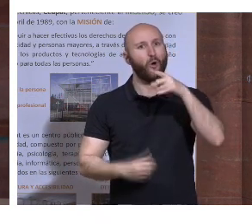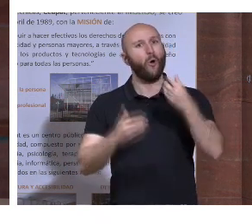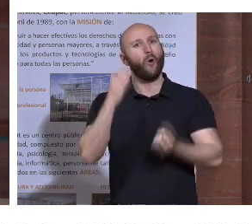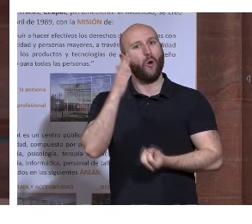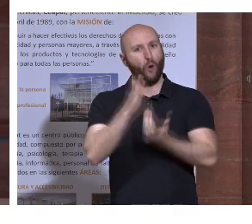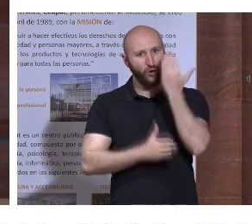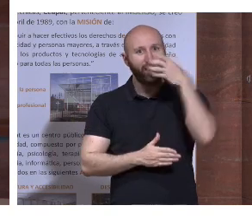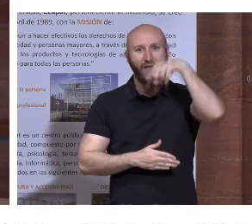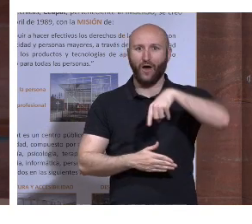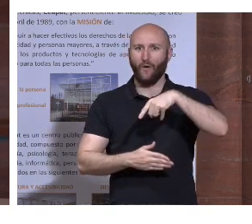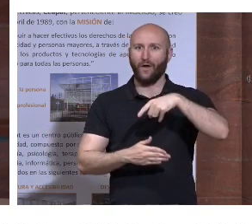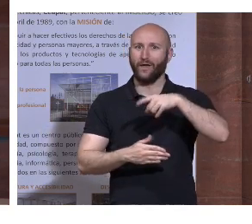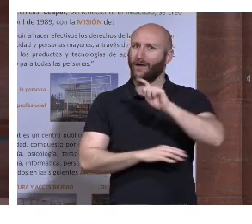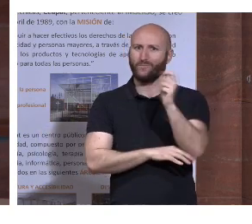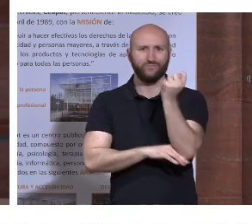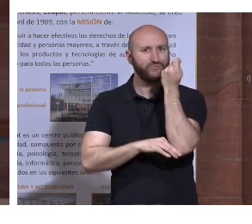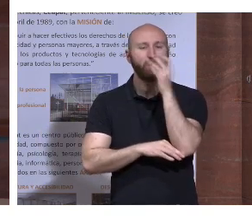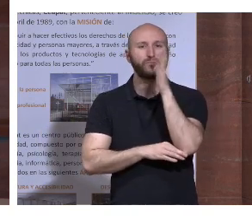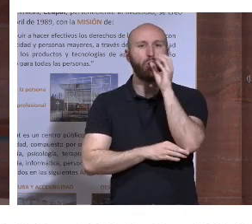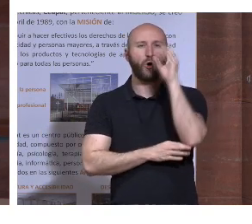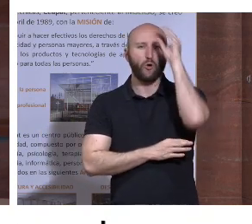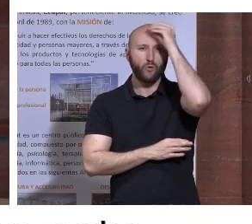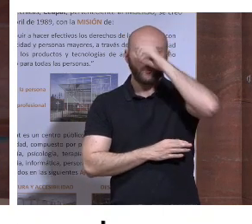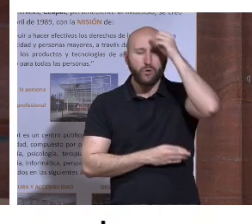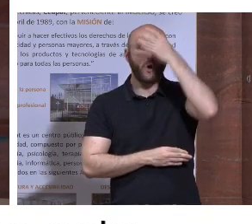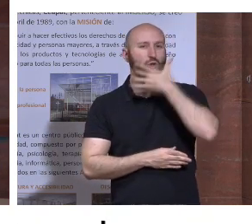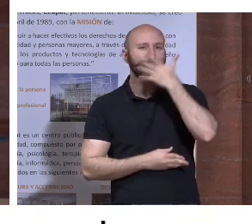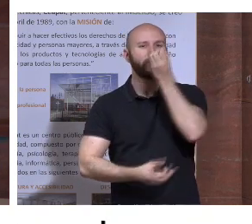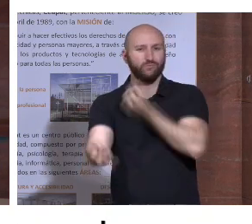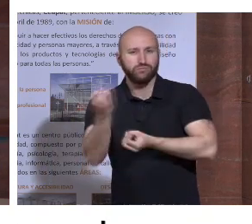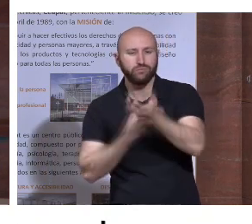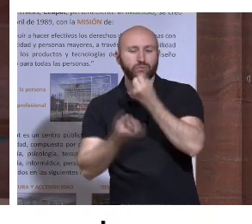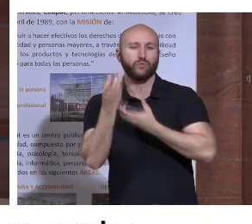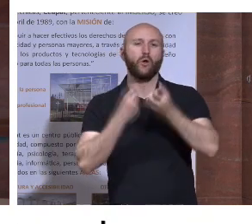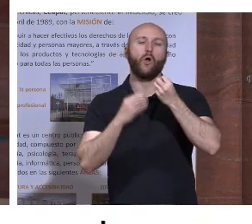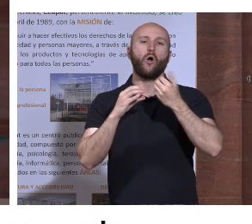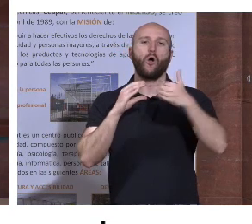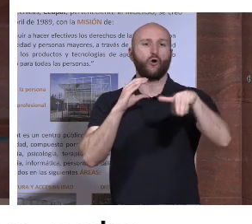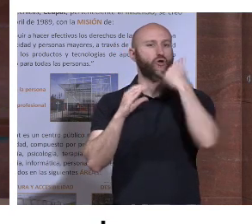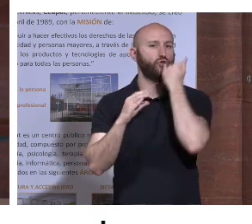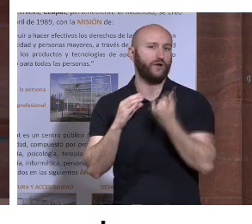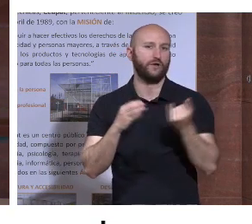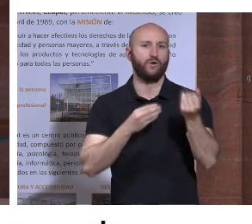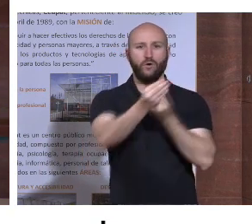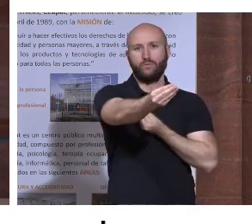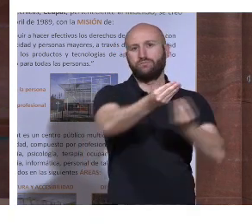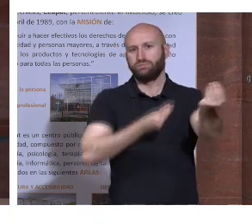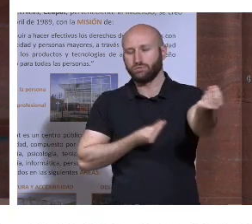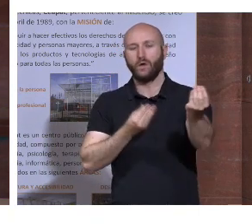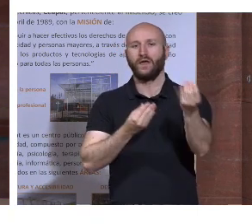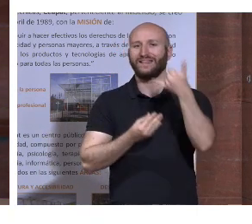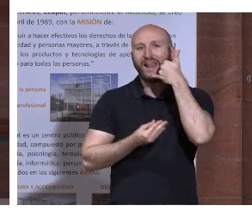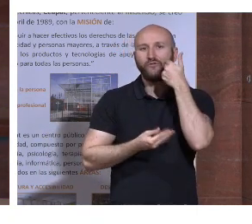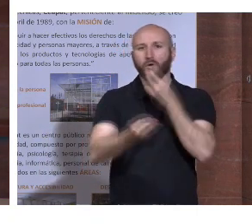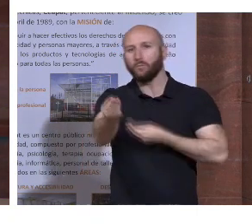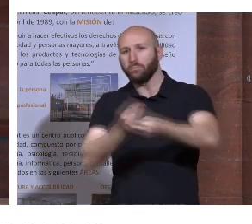es este intercambio de conocimiento, de pareceres, de correos electrónicos, de teléfonos, todas estas